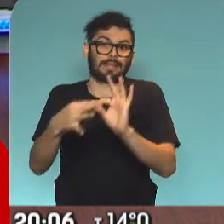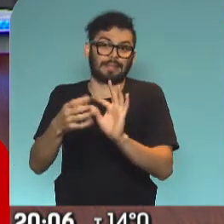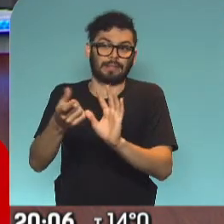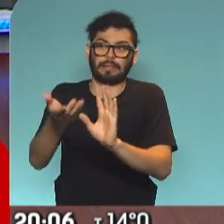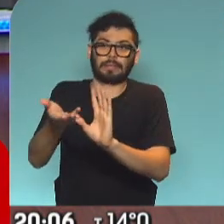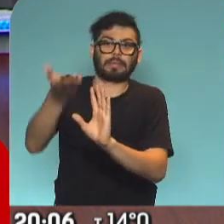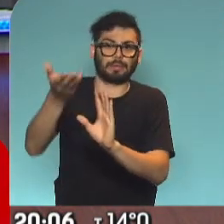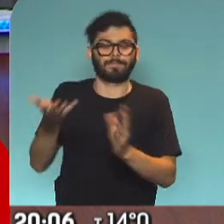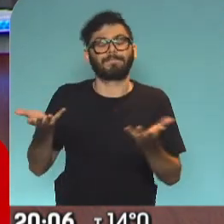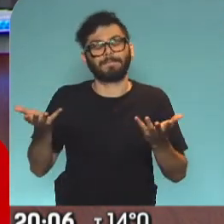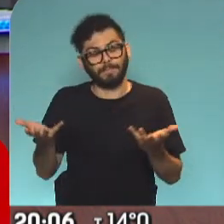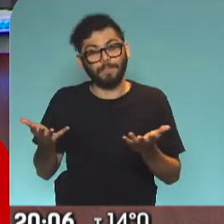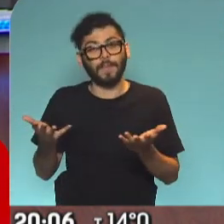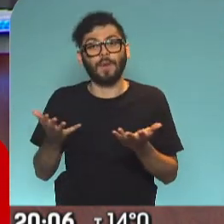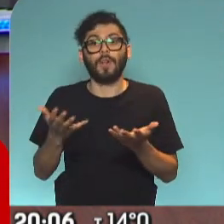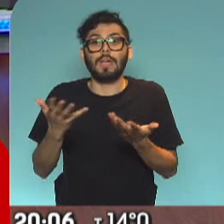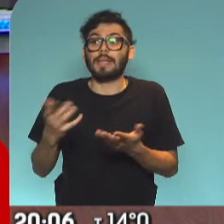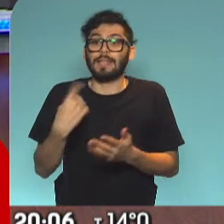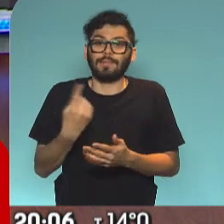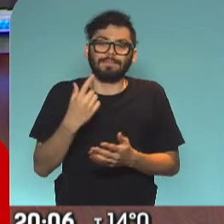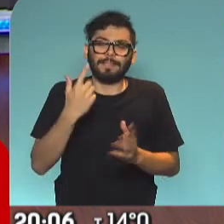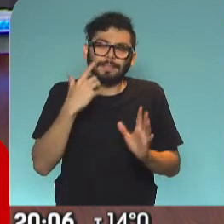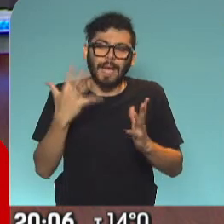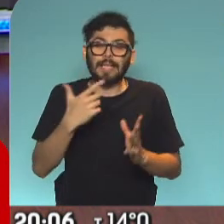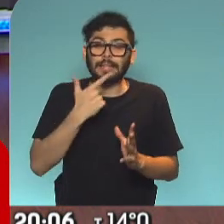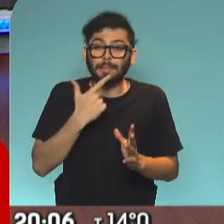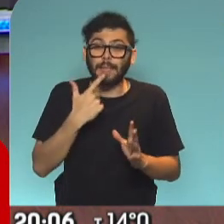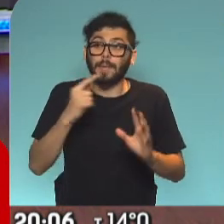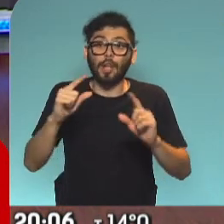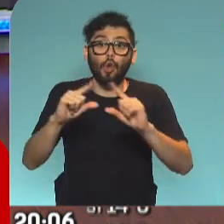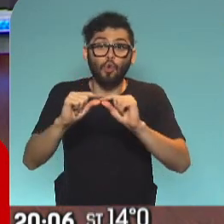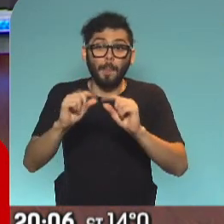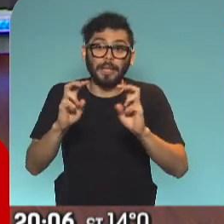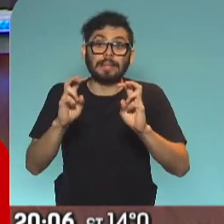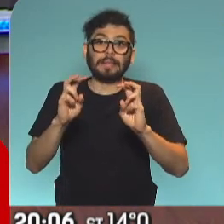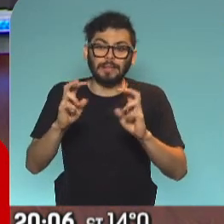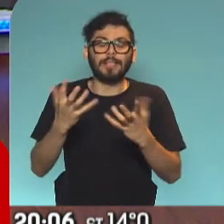era previsible que en septiembre se vieran los números que estamos manejando ahora.